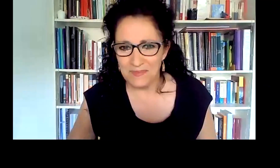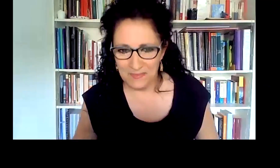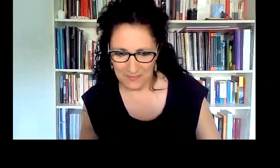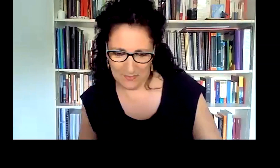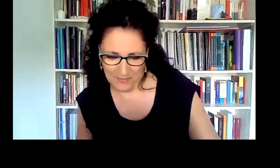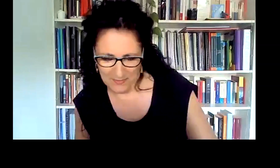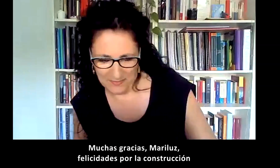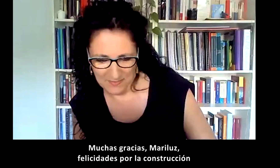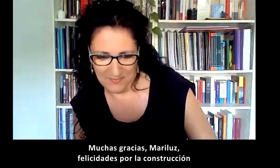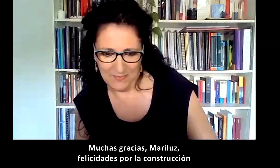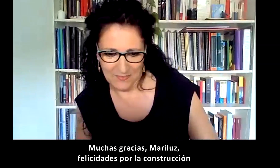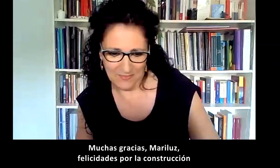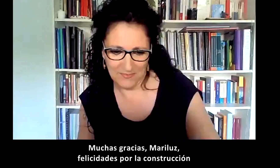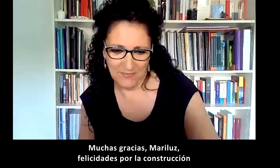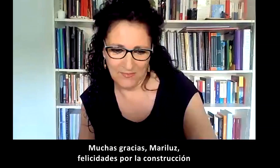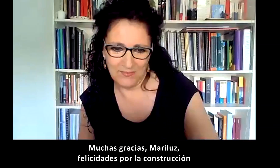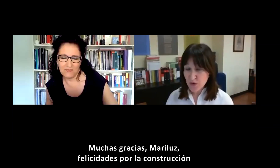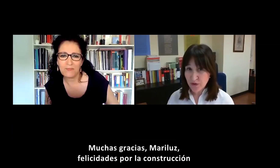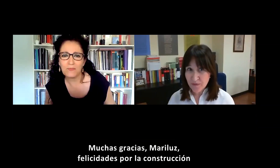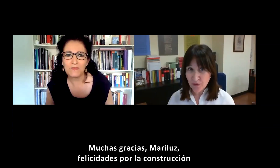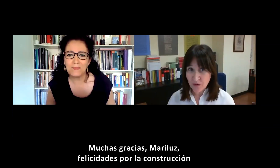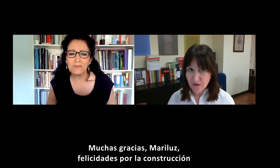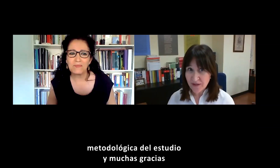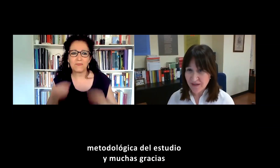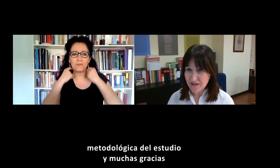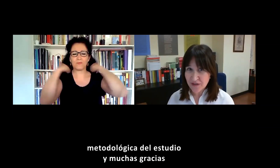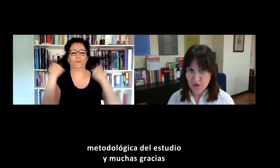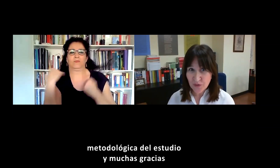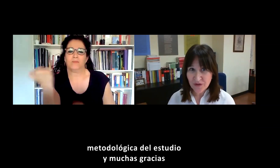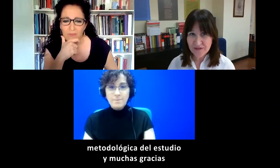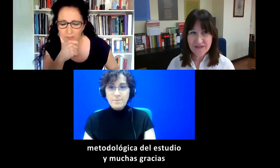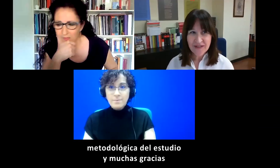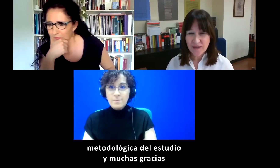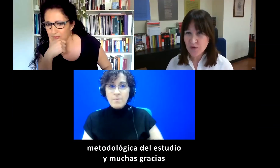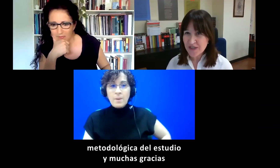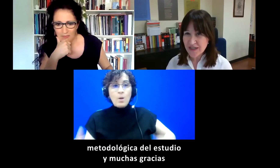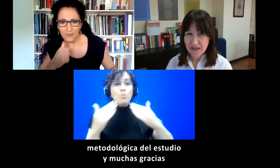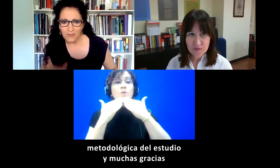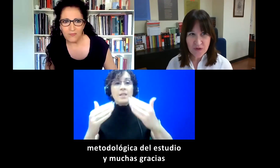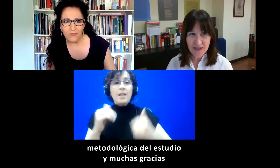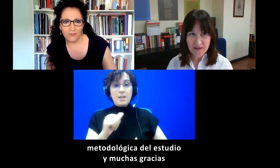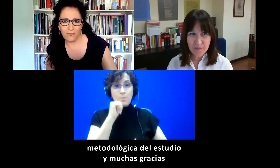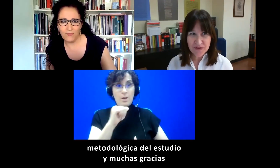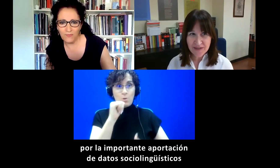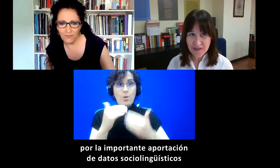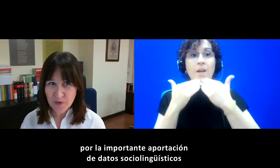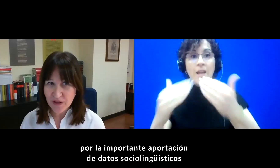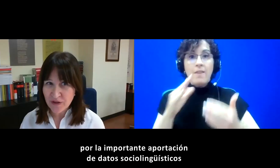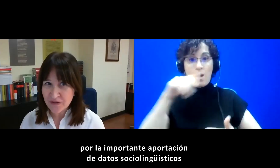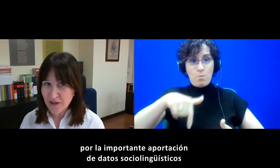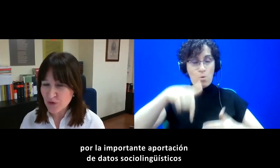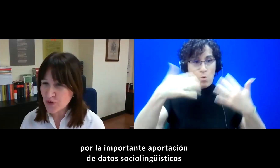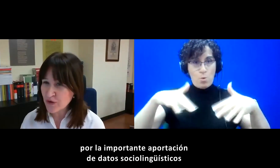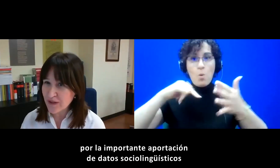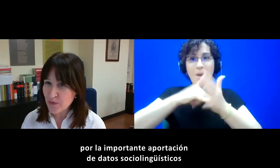Muchas gracias, Mariluz. Felicidades por la construcción metodológica de este estudio y muchas gracias por la importante